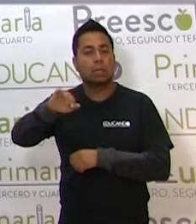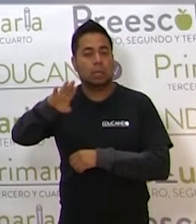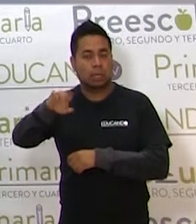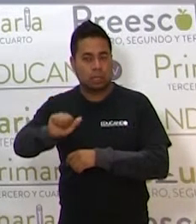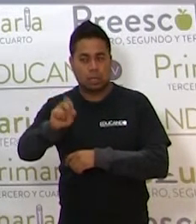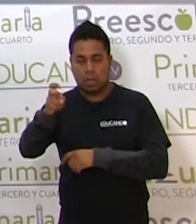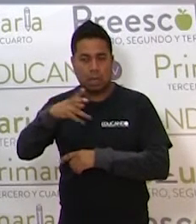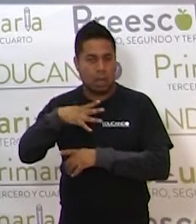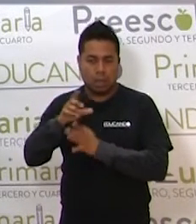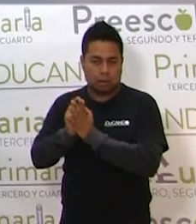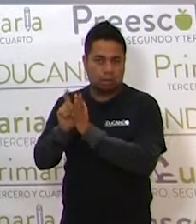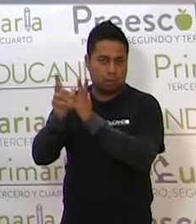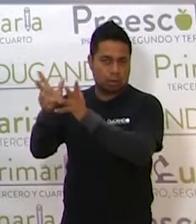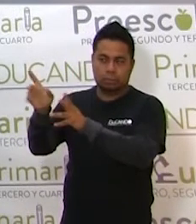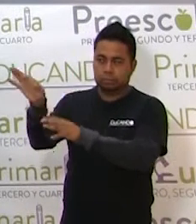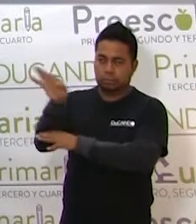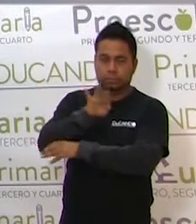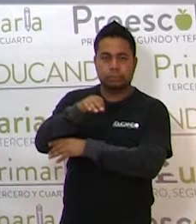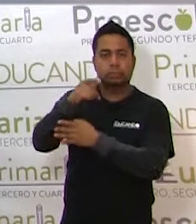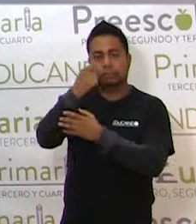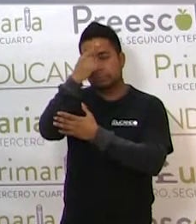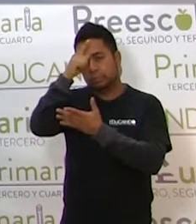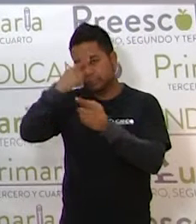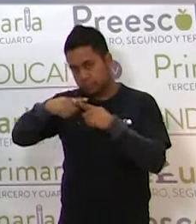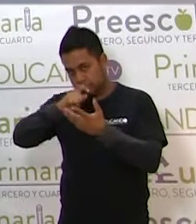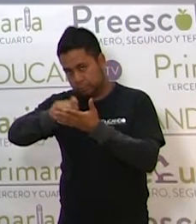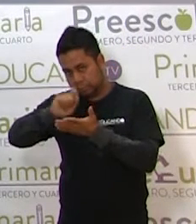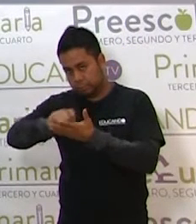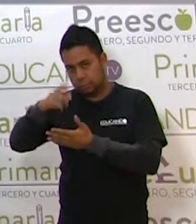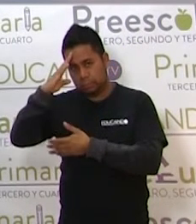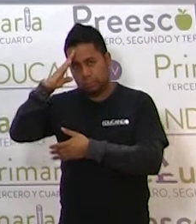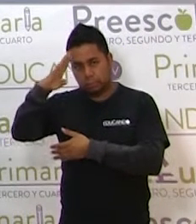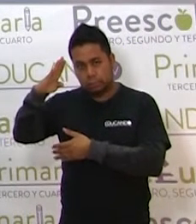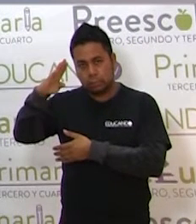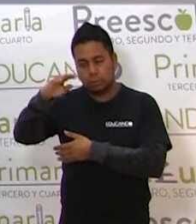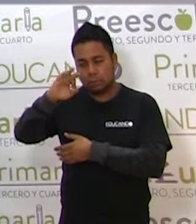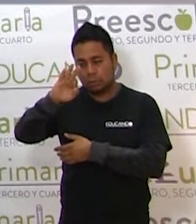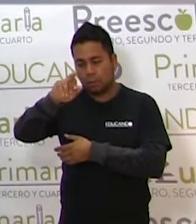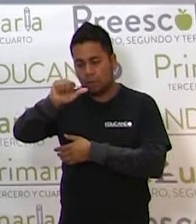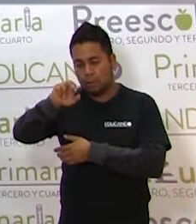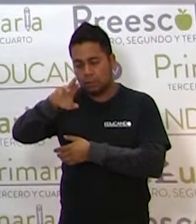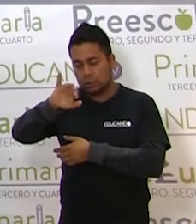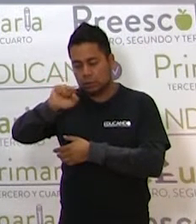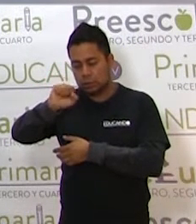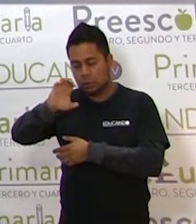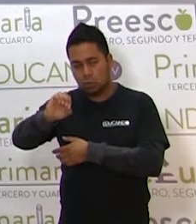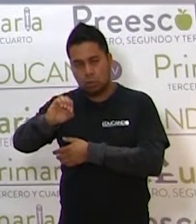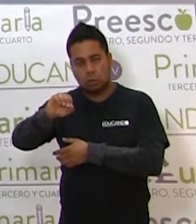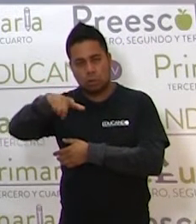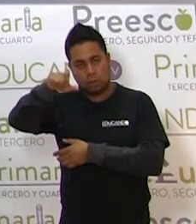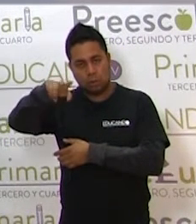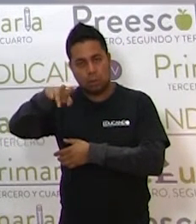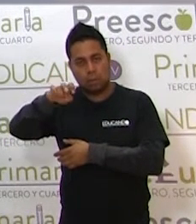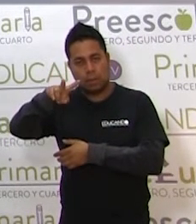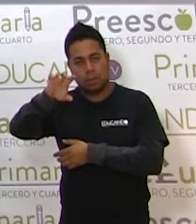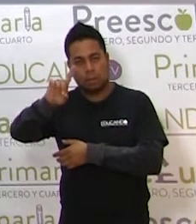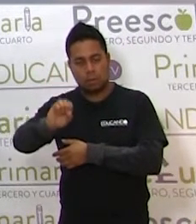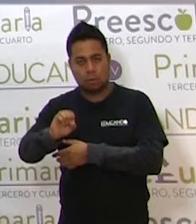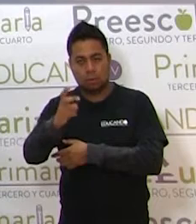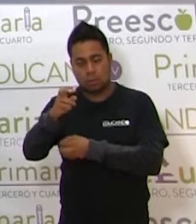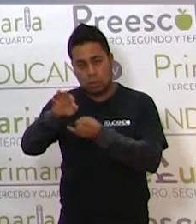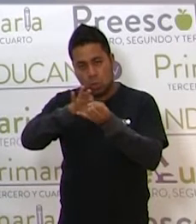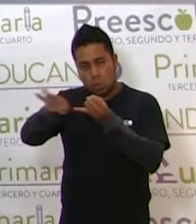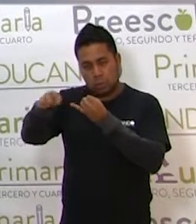satírica y lo escribe un señor que se llama francisco quevedo este es el último